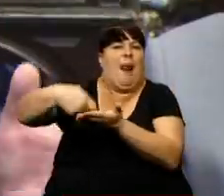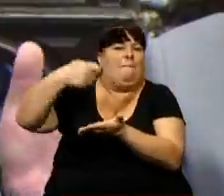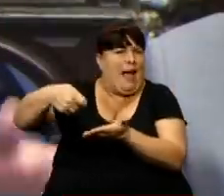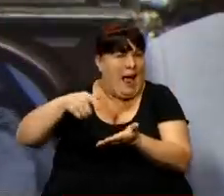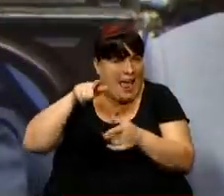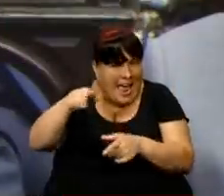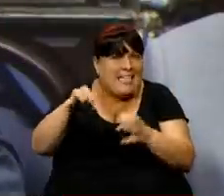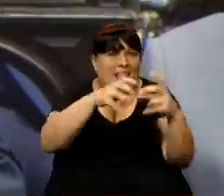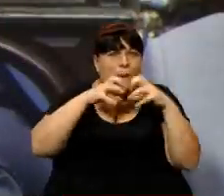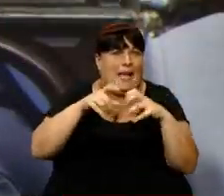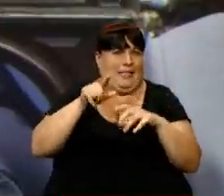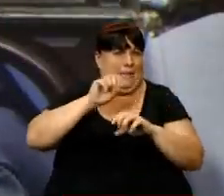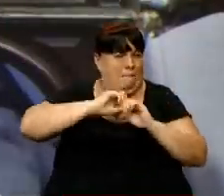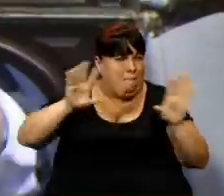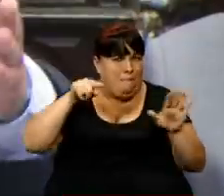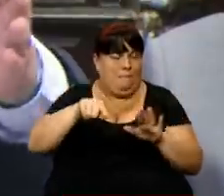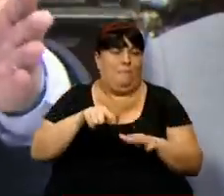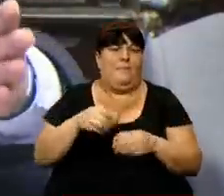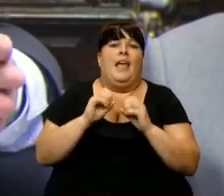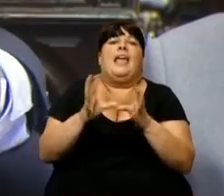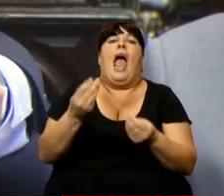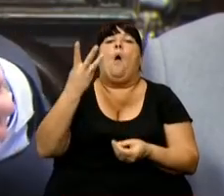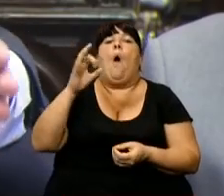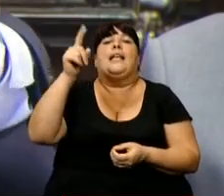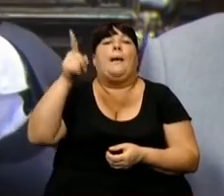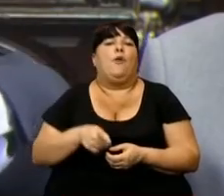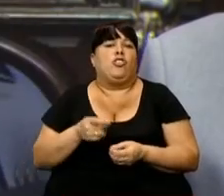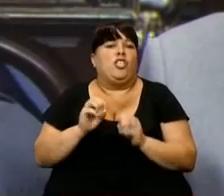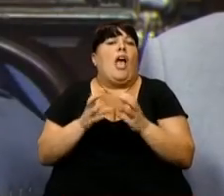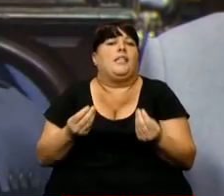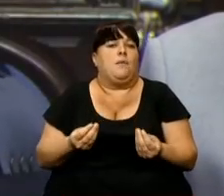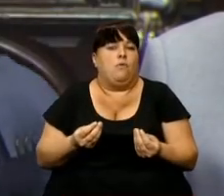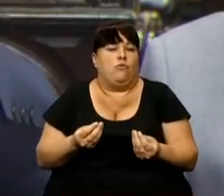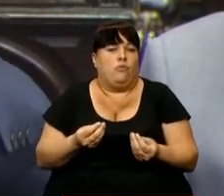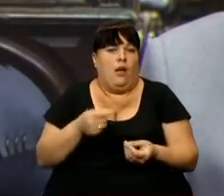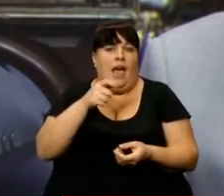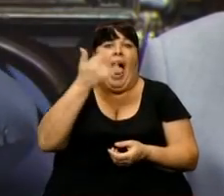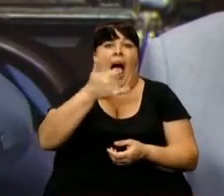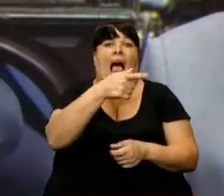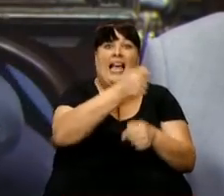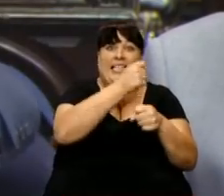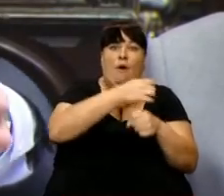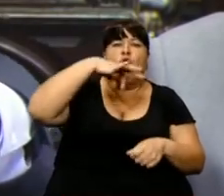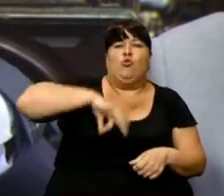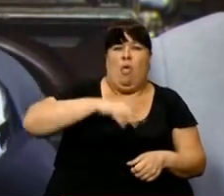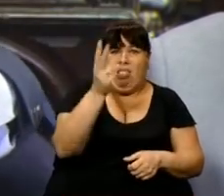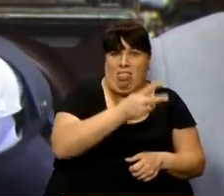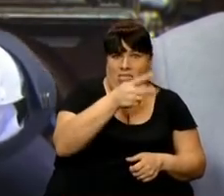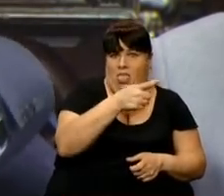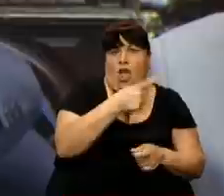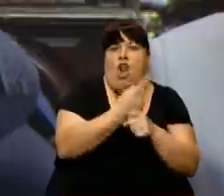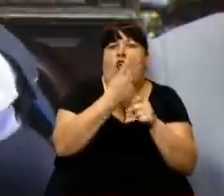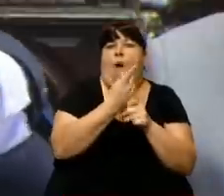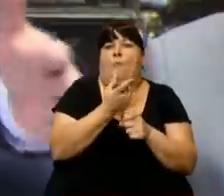financiar. Ese es el debate de fondo. ¿Qué hacemos con el 40% de activos con sueldo muy magro que no